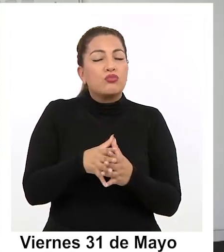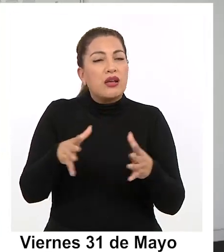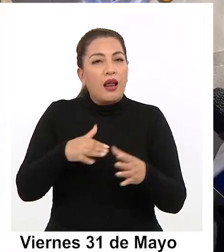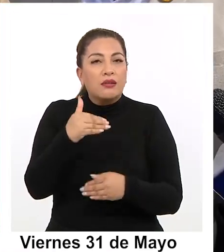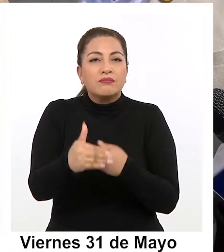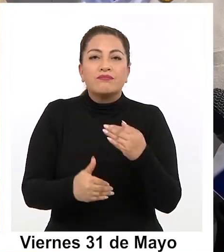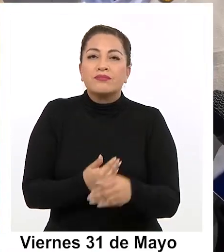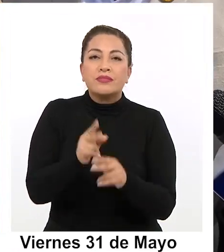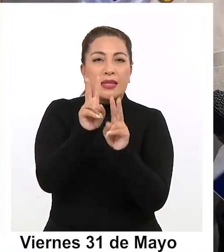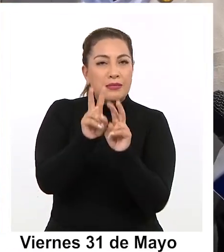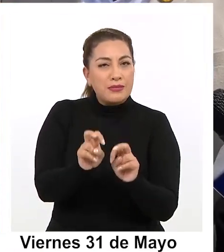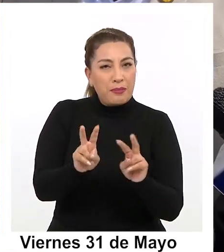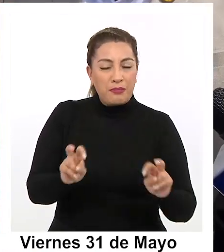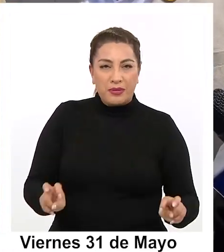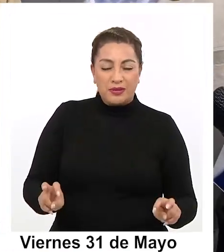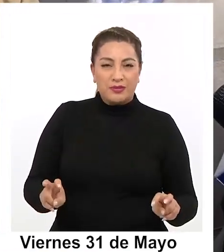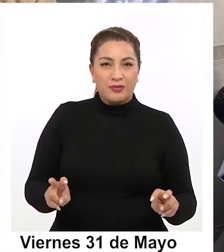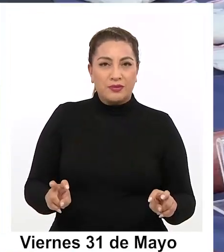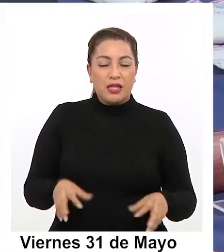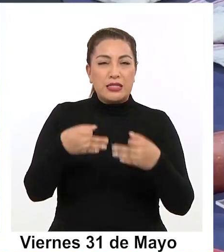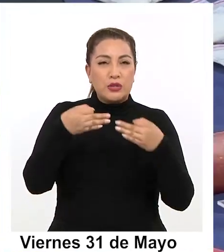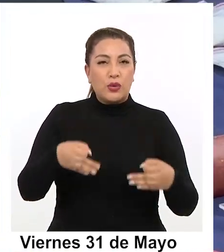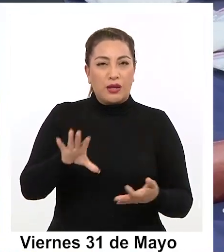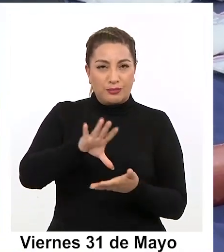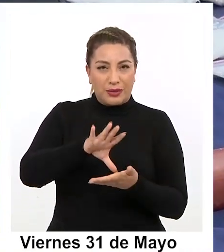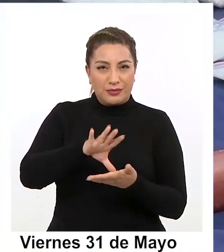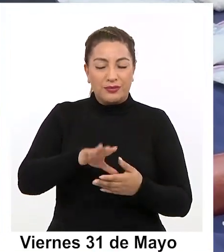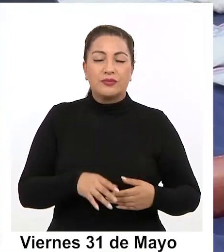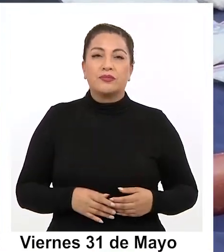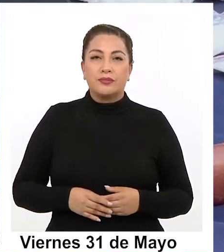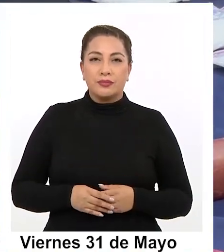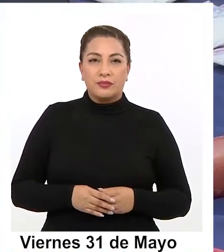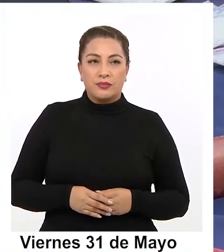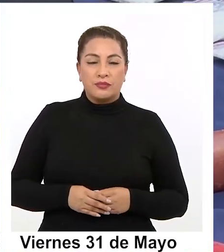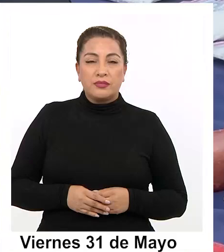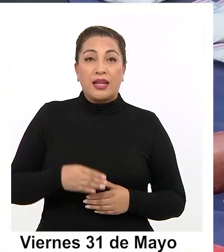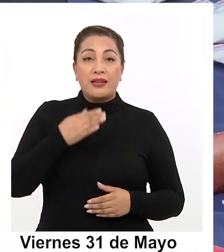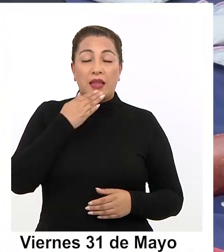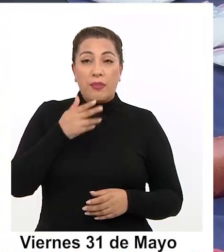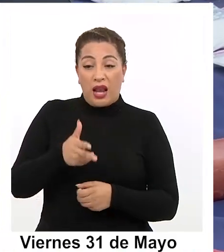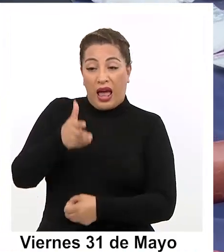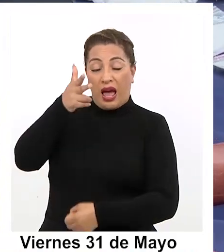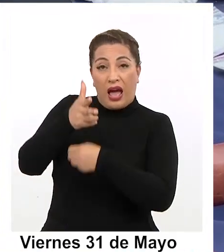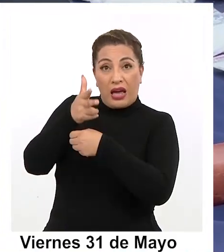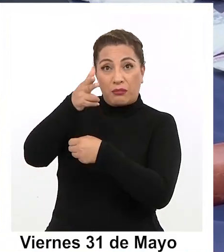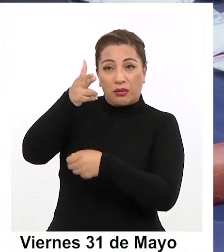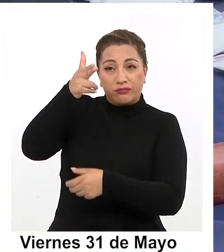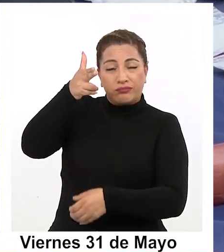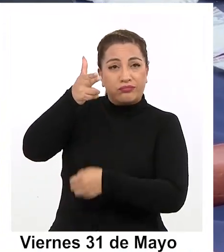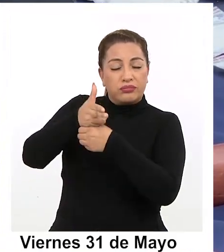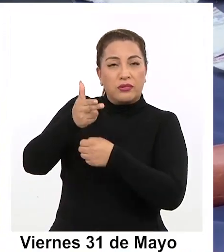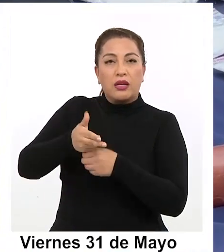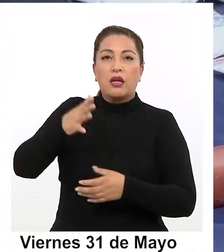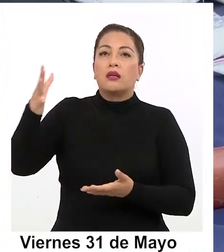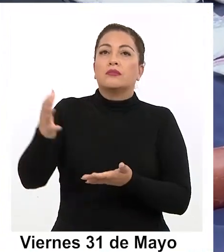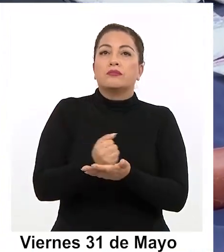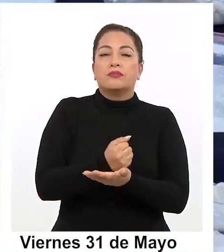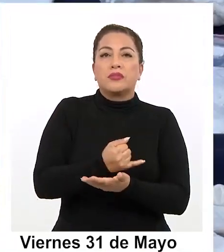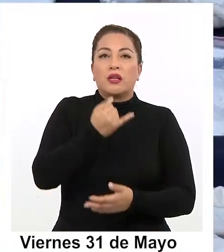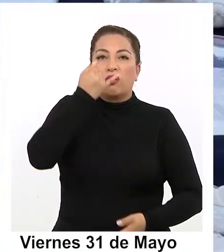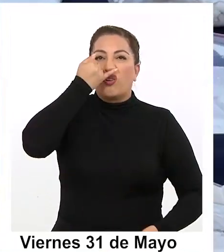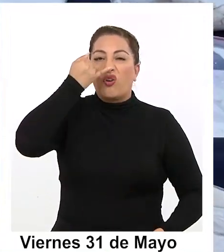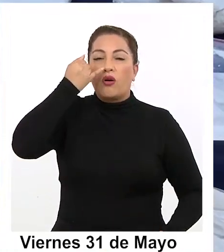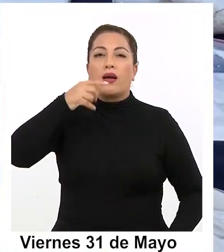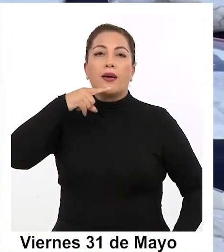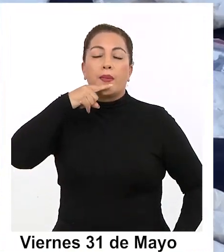avance investigativo que permite garantizar la seguridad del país junto a las armas y municiones se incautó cocaína